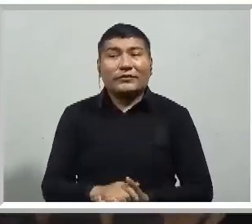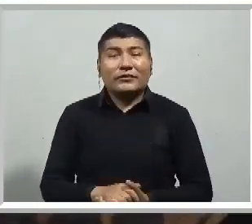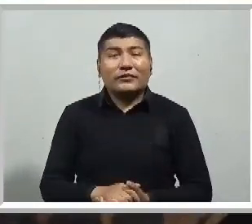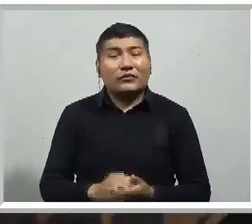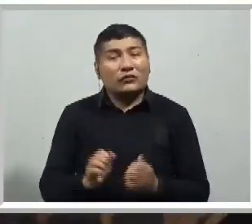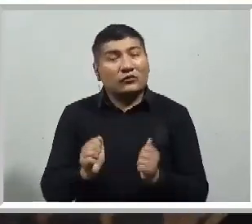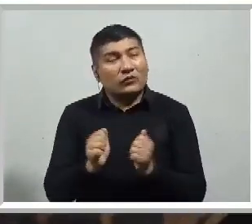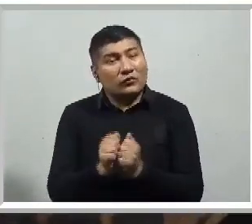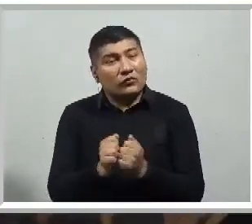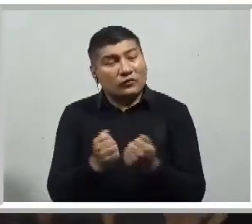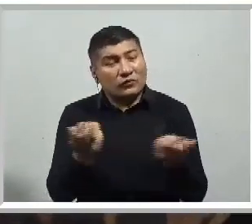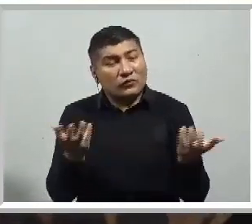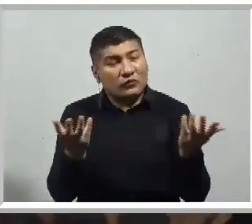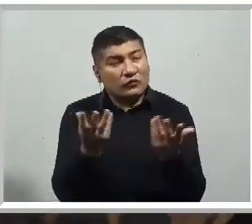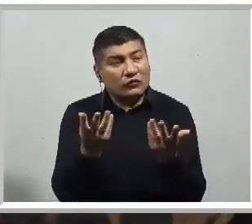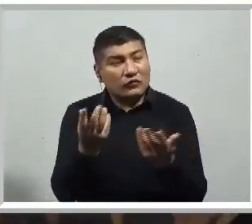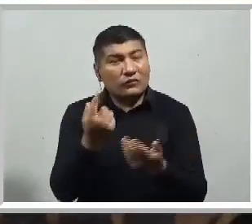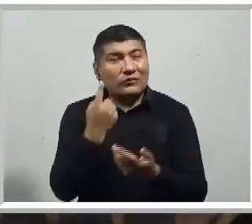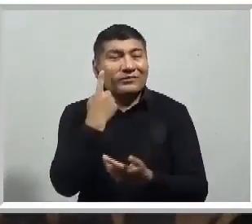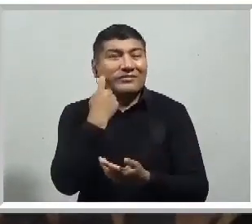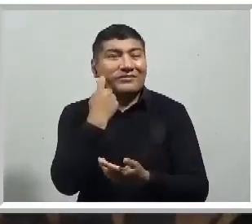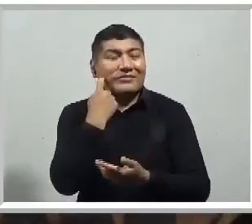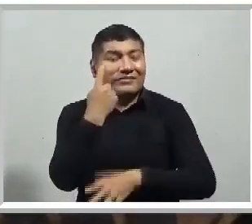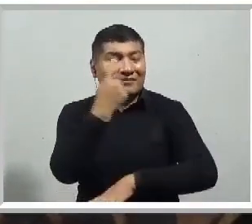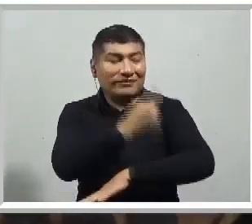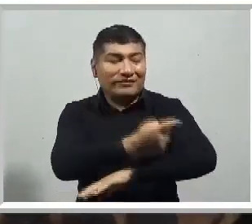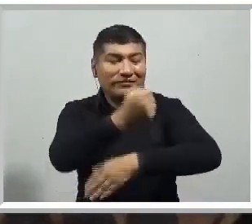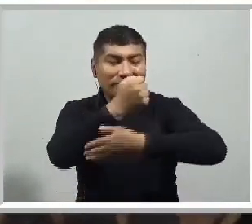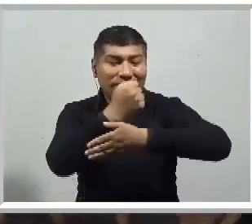con pocos días de nacido.